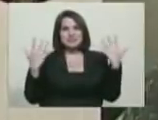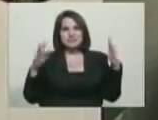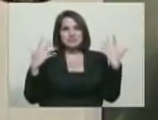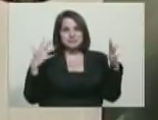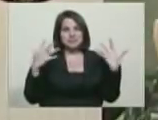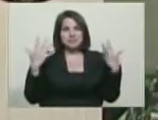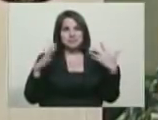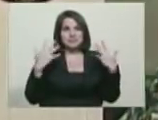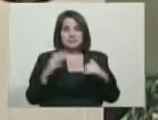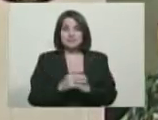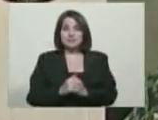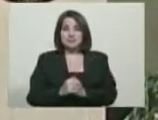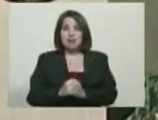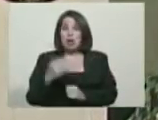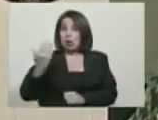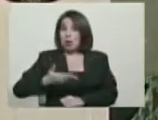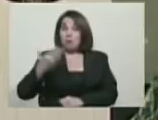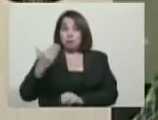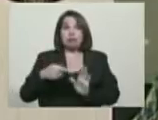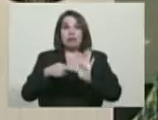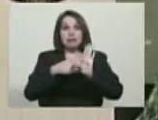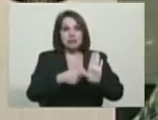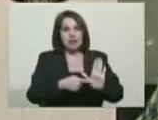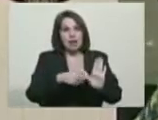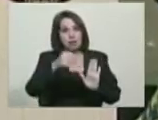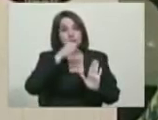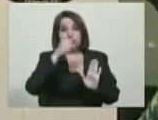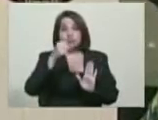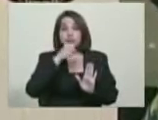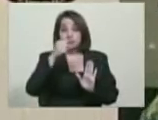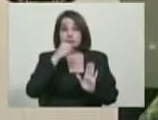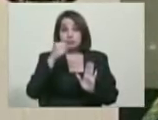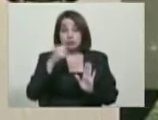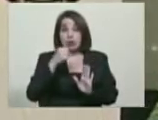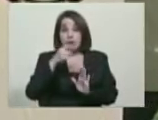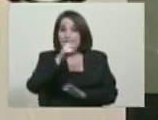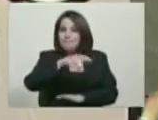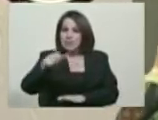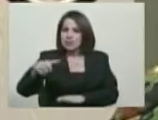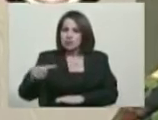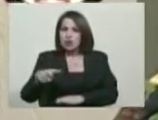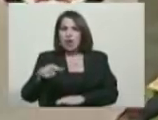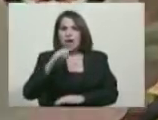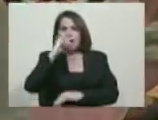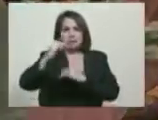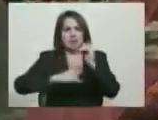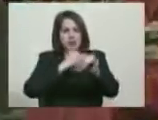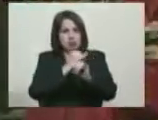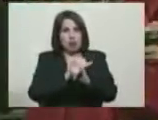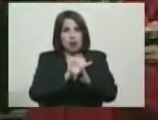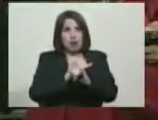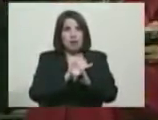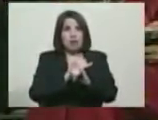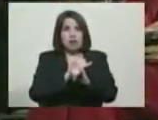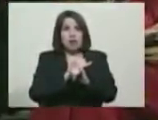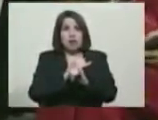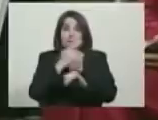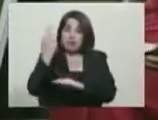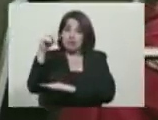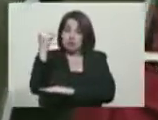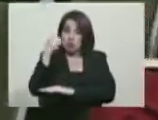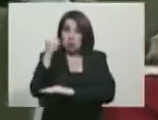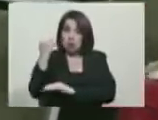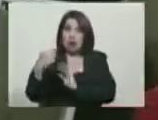Ha sido esta importante y destacada rueda de prensa con medios nacionales e internacionales desde el Salón Sol del Perú en